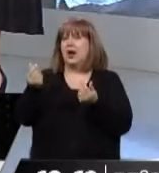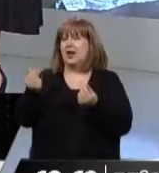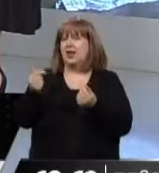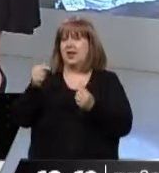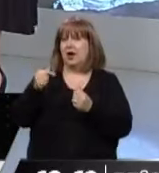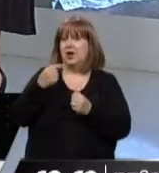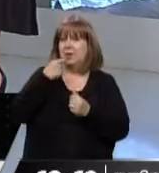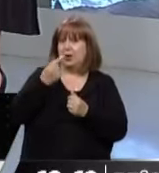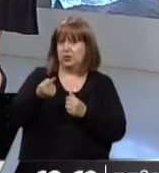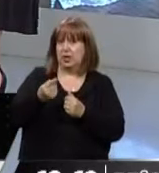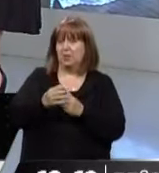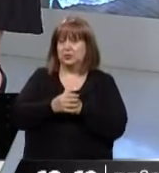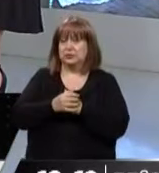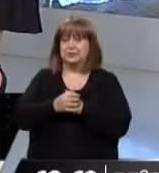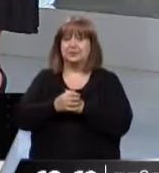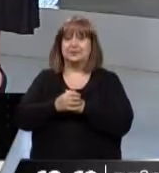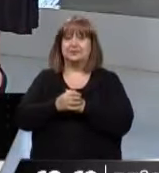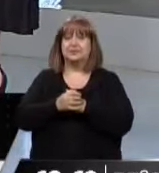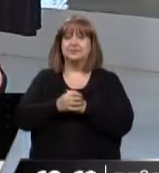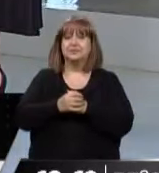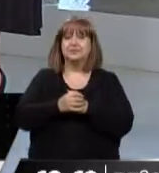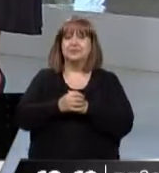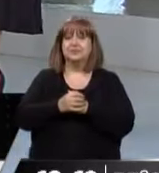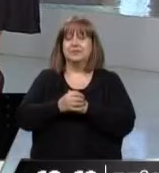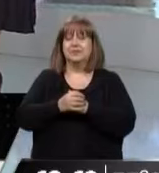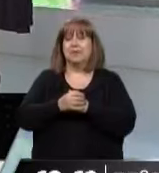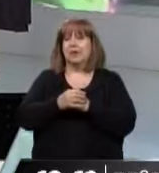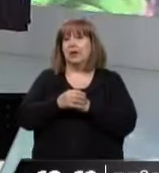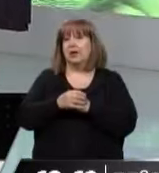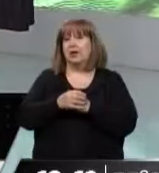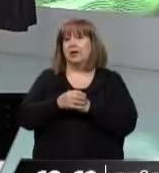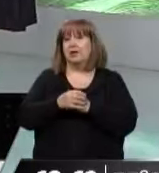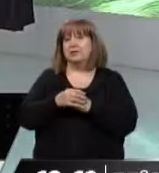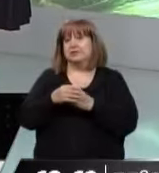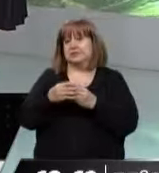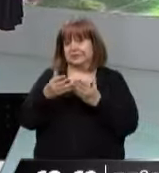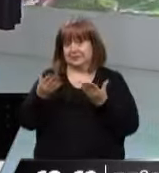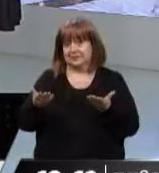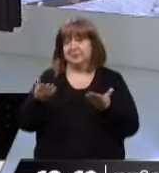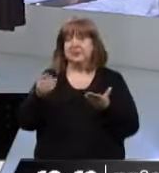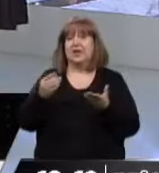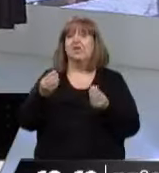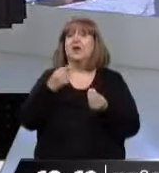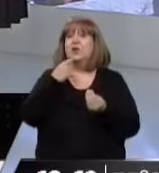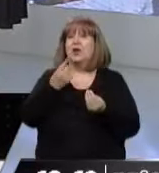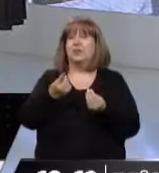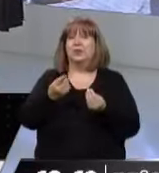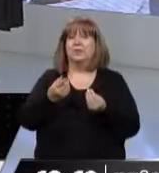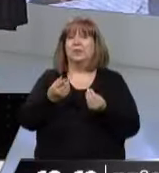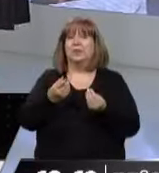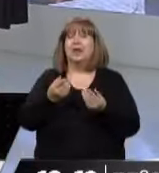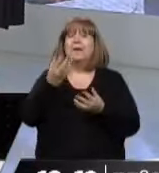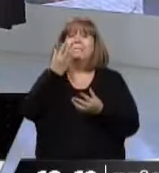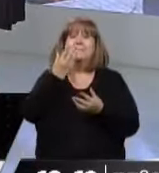a necesitar. No solamente para el asado, sino para la diaria. Como decíamos, unas verduras asadas. Necesario. Qué rico. Hay algo que me